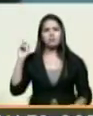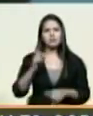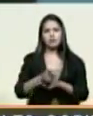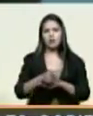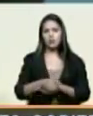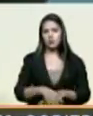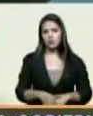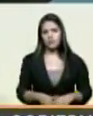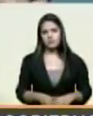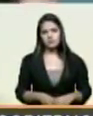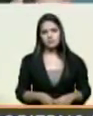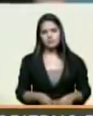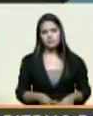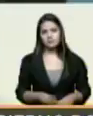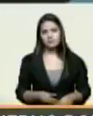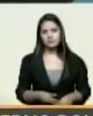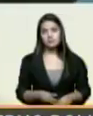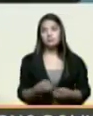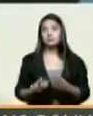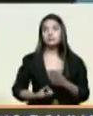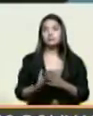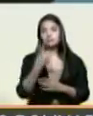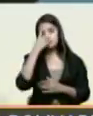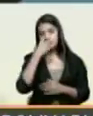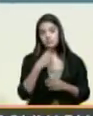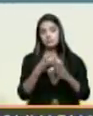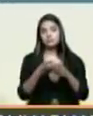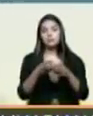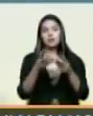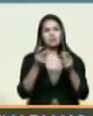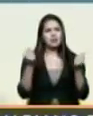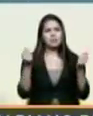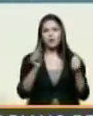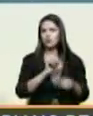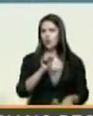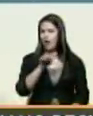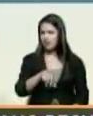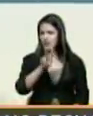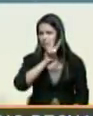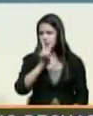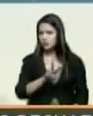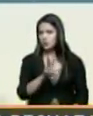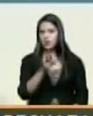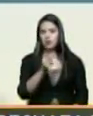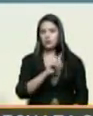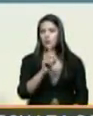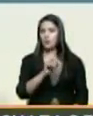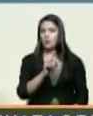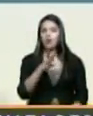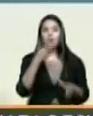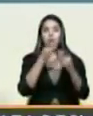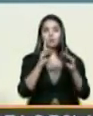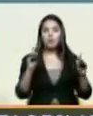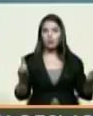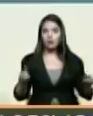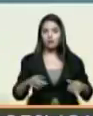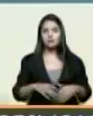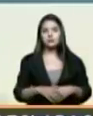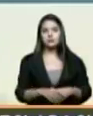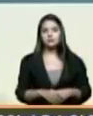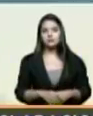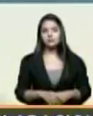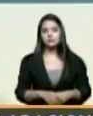Sur que se crea la figura del desaparecido, no, fue en Venezuela, en la democracia